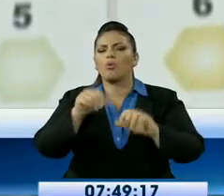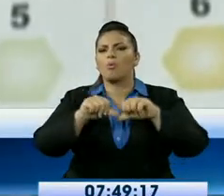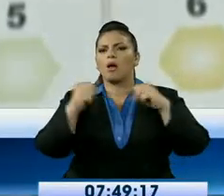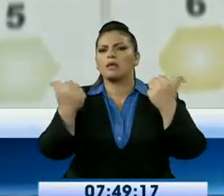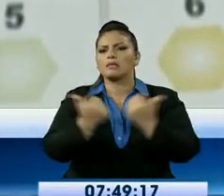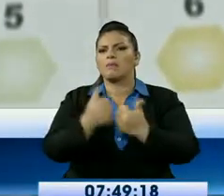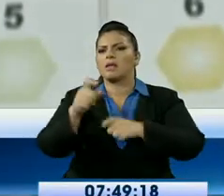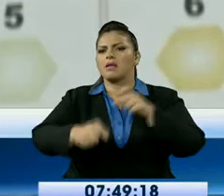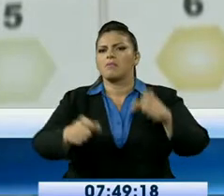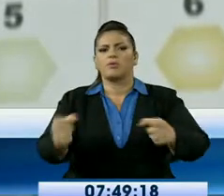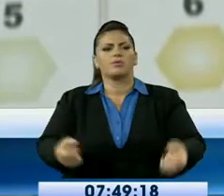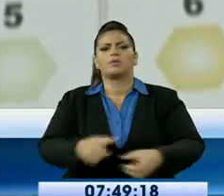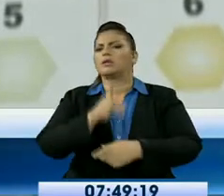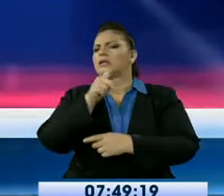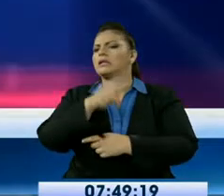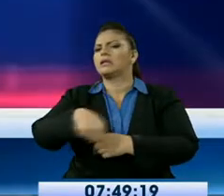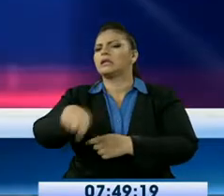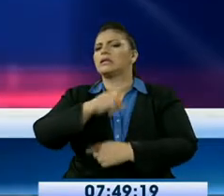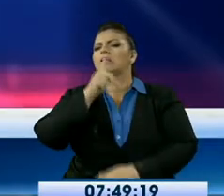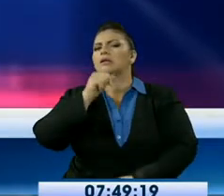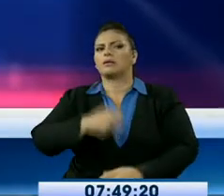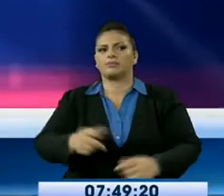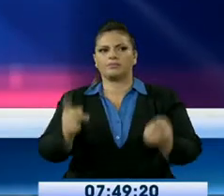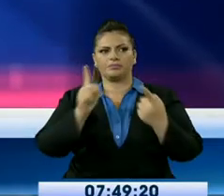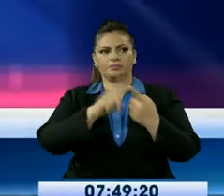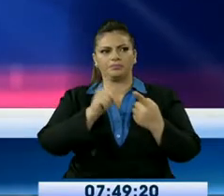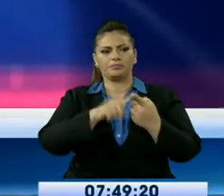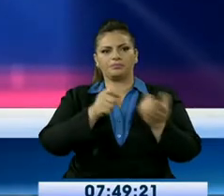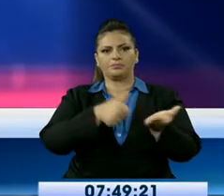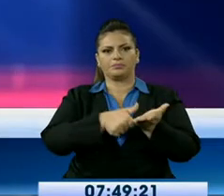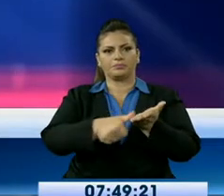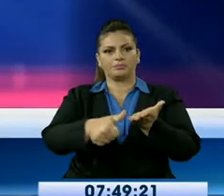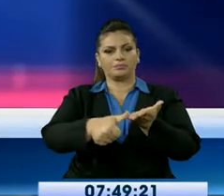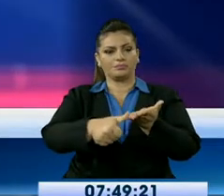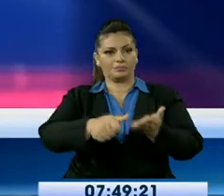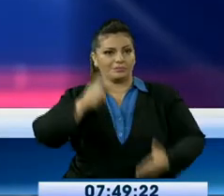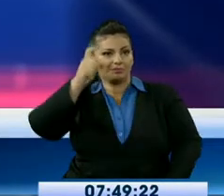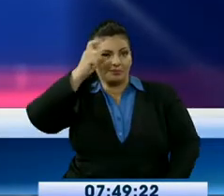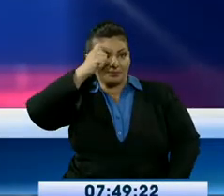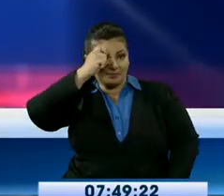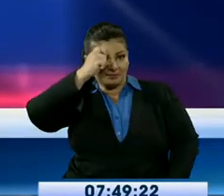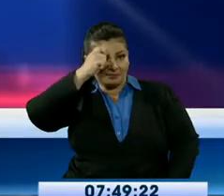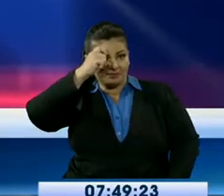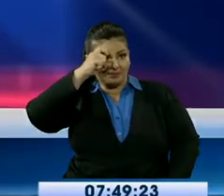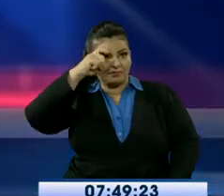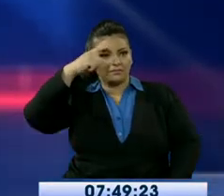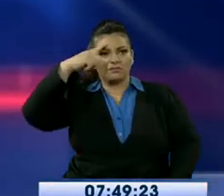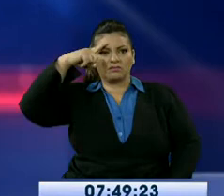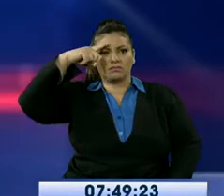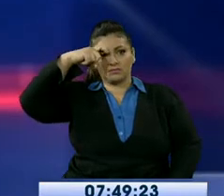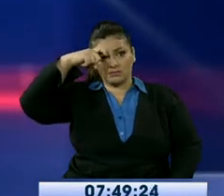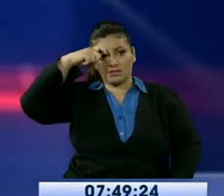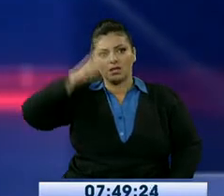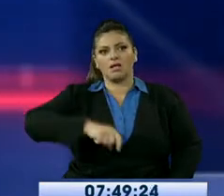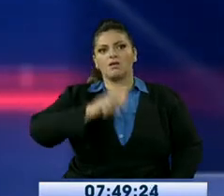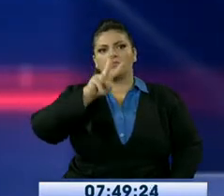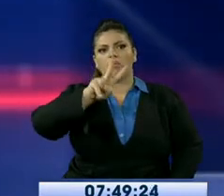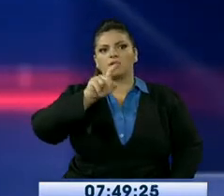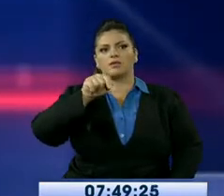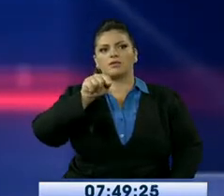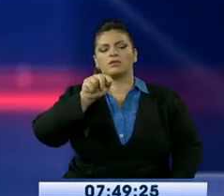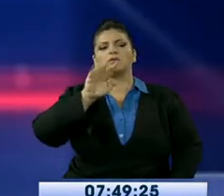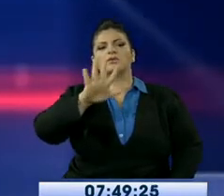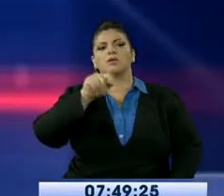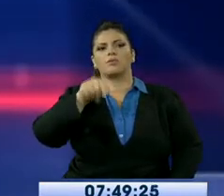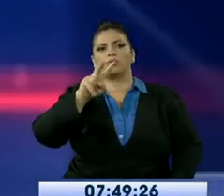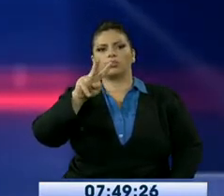que encabezan las listas nacionales. José Serrano de Alianza País obtiene el 25.2% de la intención de voto. La